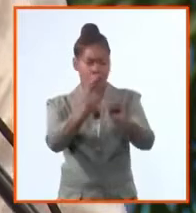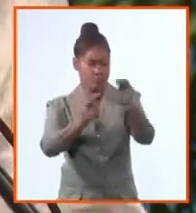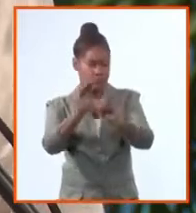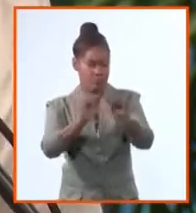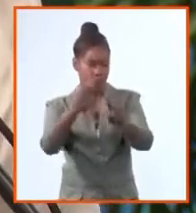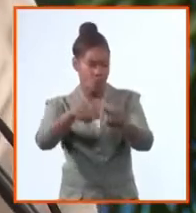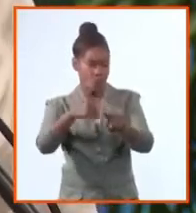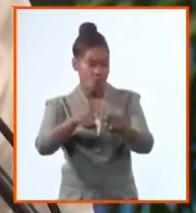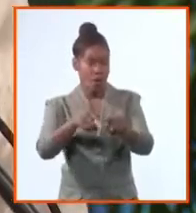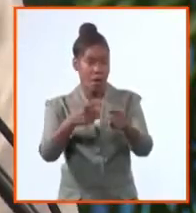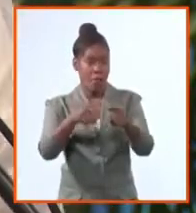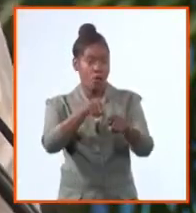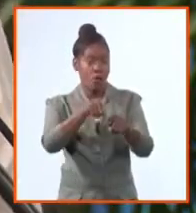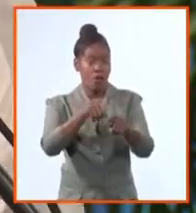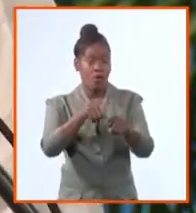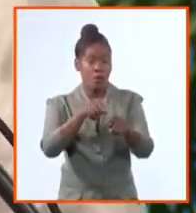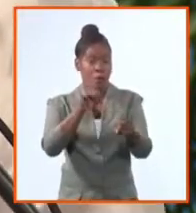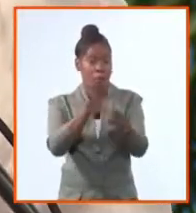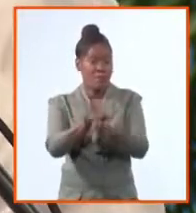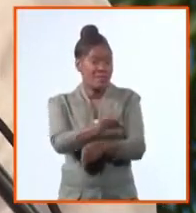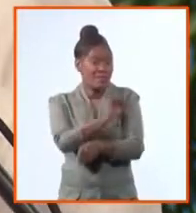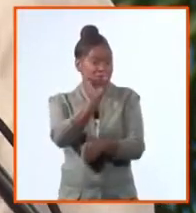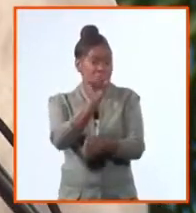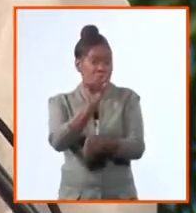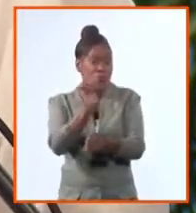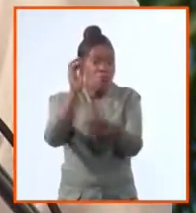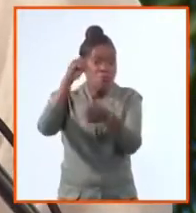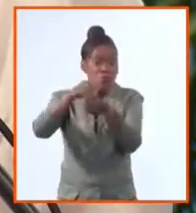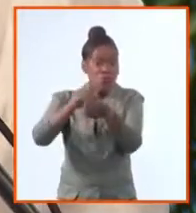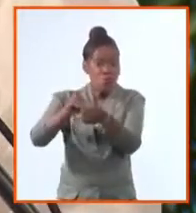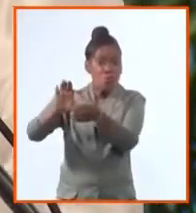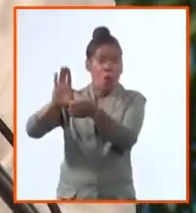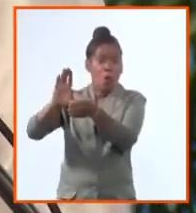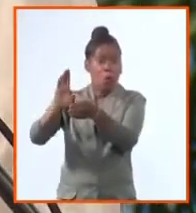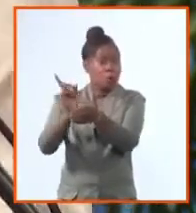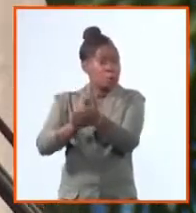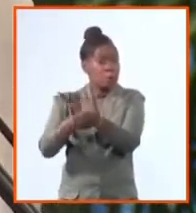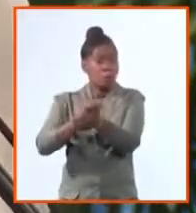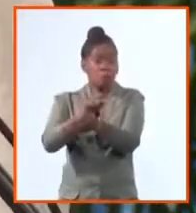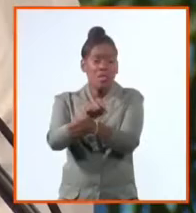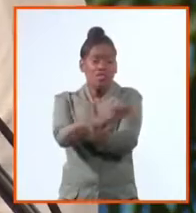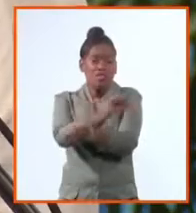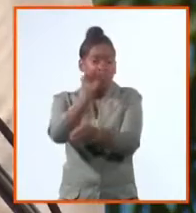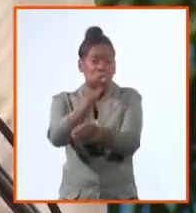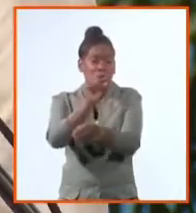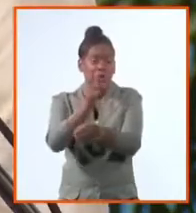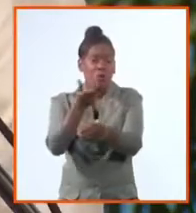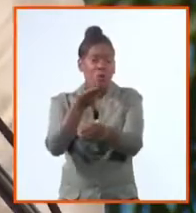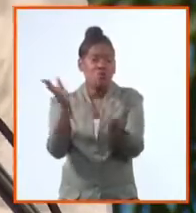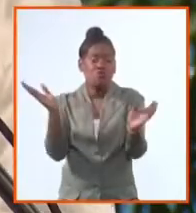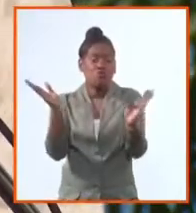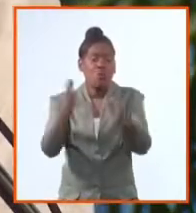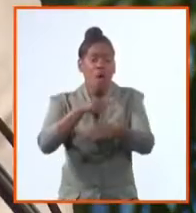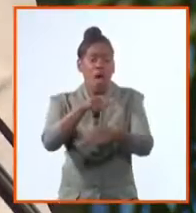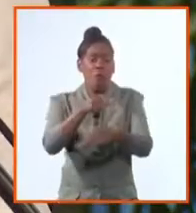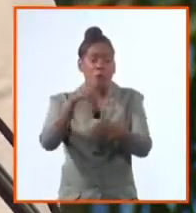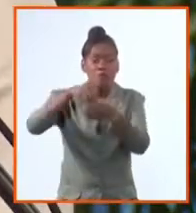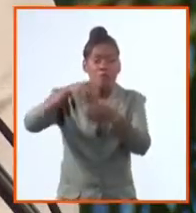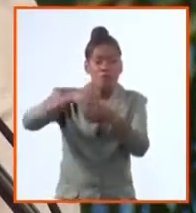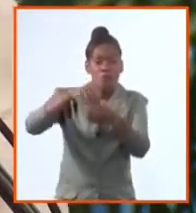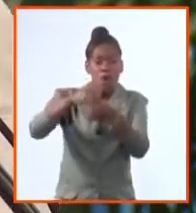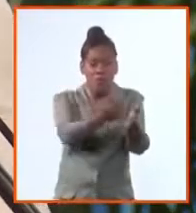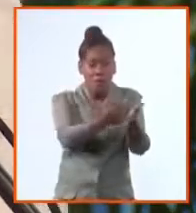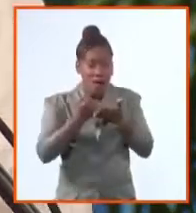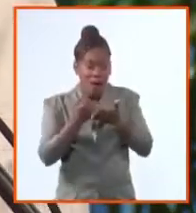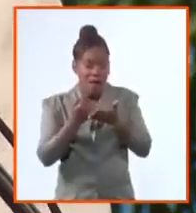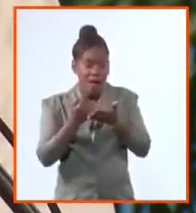son estatales cuando son pymes tecnológicas, porque es en las pymes tecnológicas donde el socialismo tiene ventaja, porque eso es lo